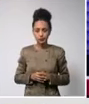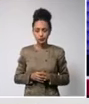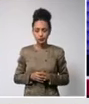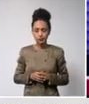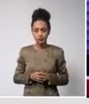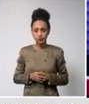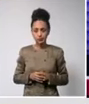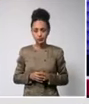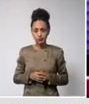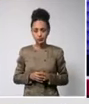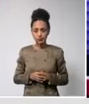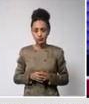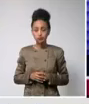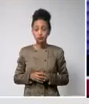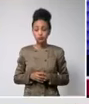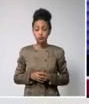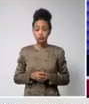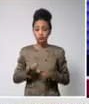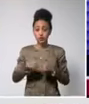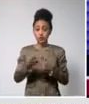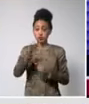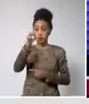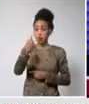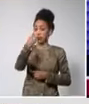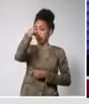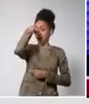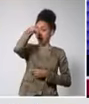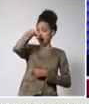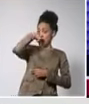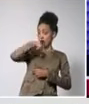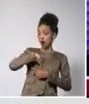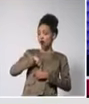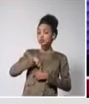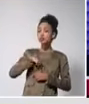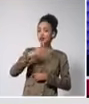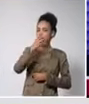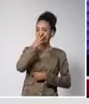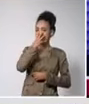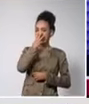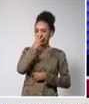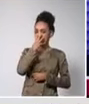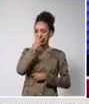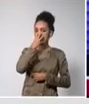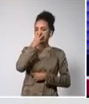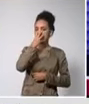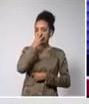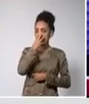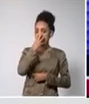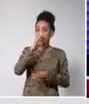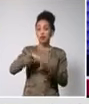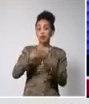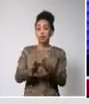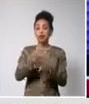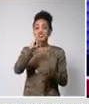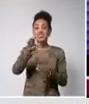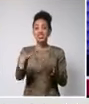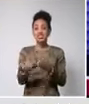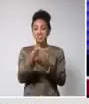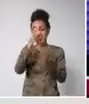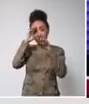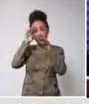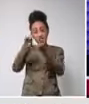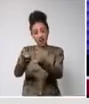necesario intubarla, y después de 6 días de ingreso, una parte de ello en